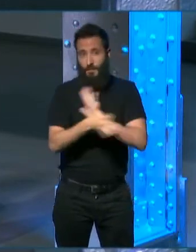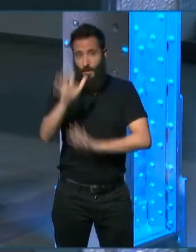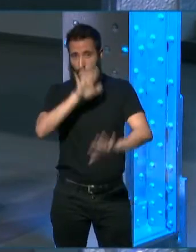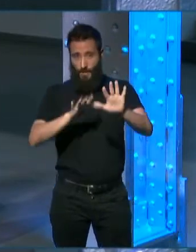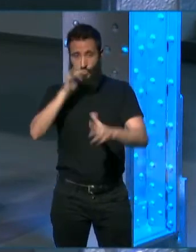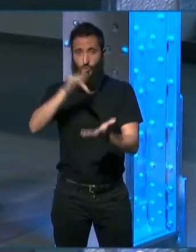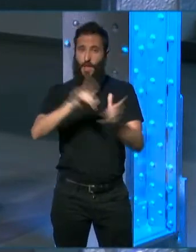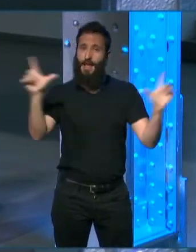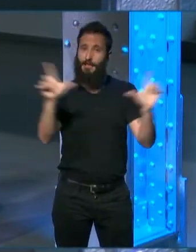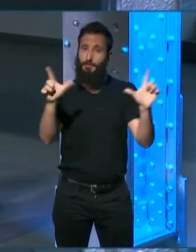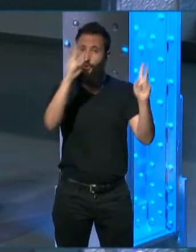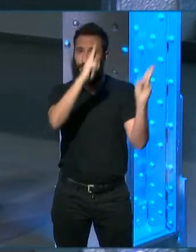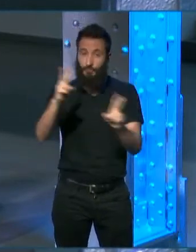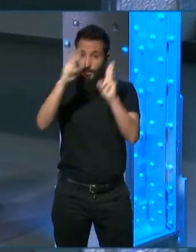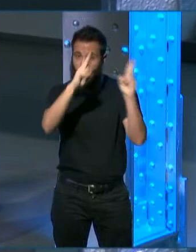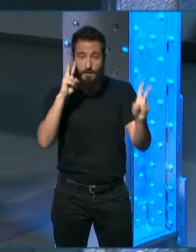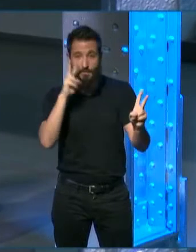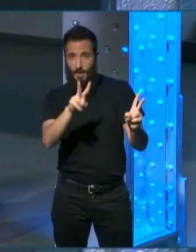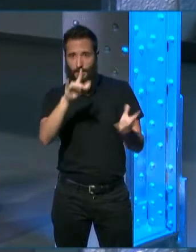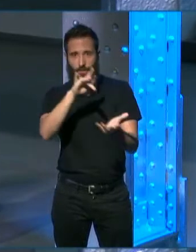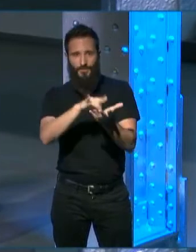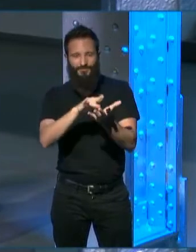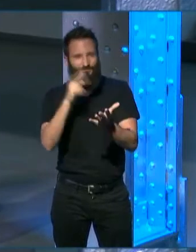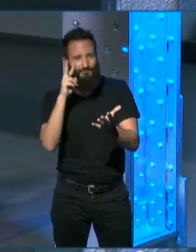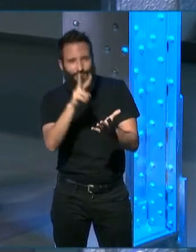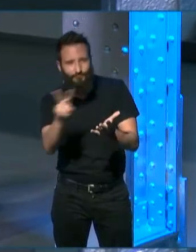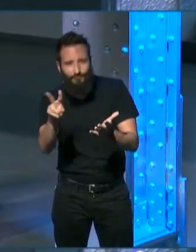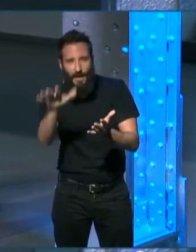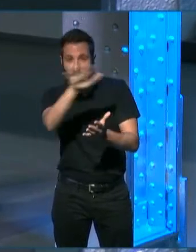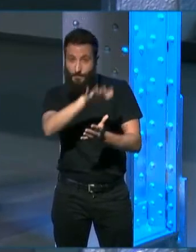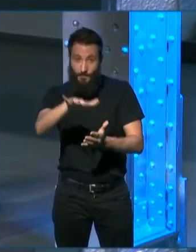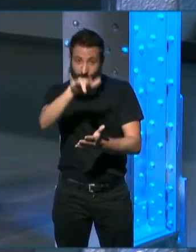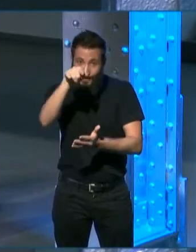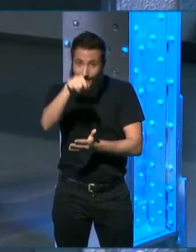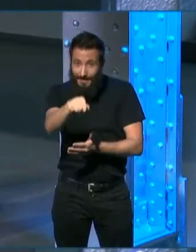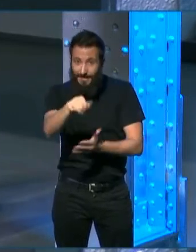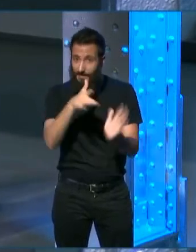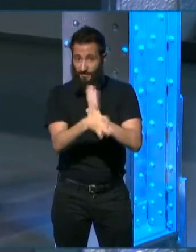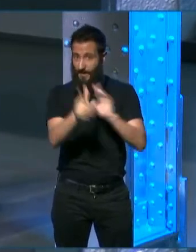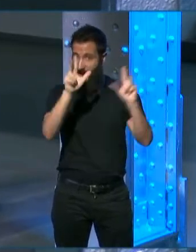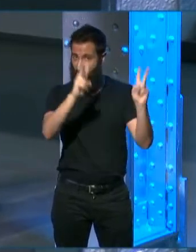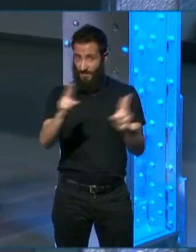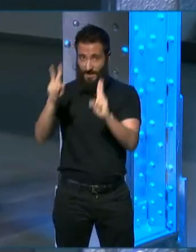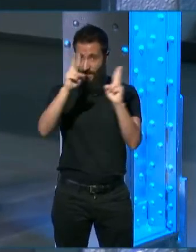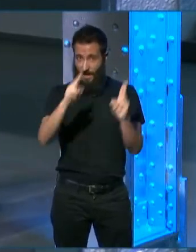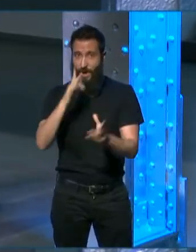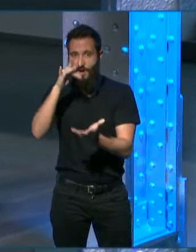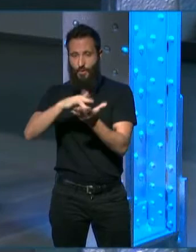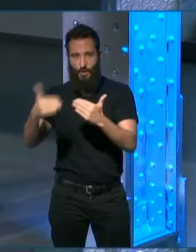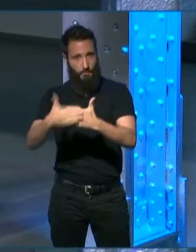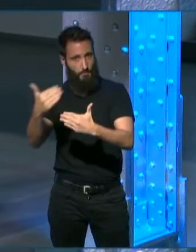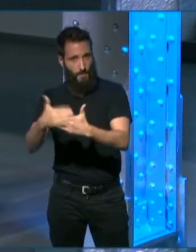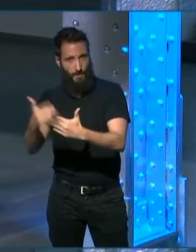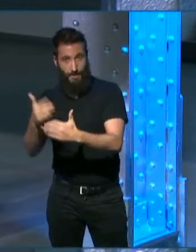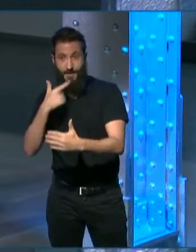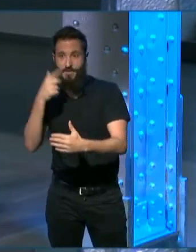series de televisión, pero cuando rascamos en ese espacio de lo que significan esas series que están ahora de moda y que eclipsan,